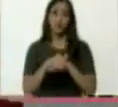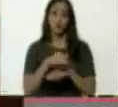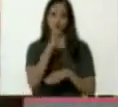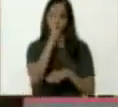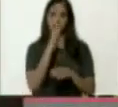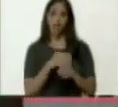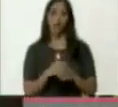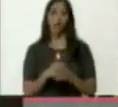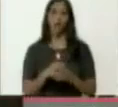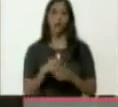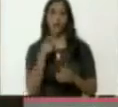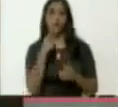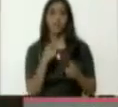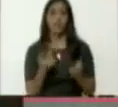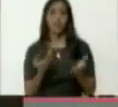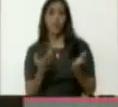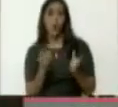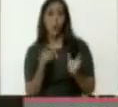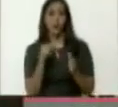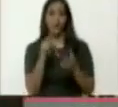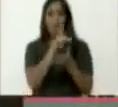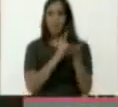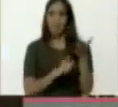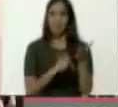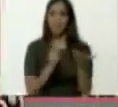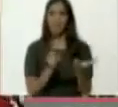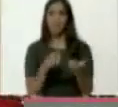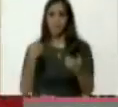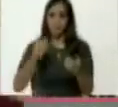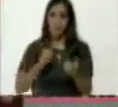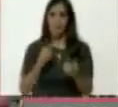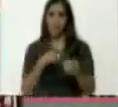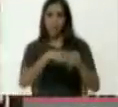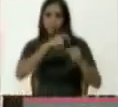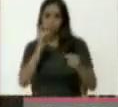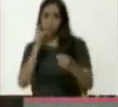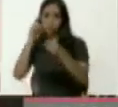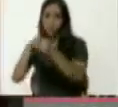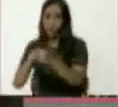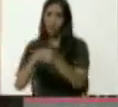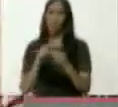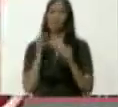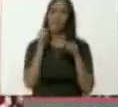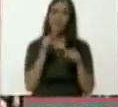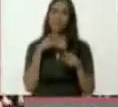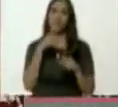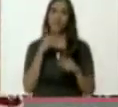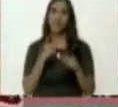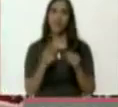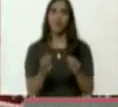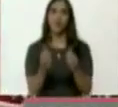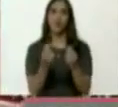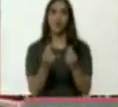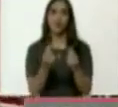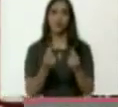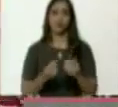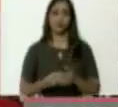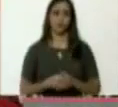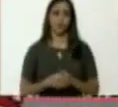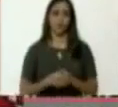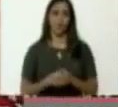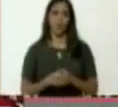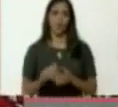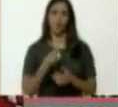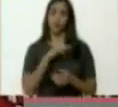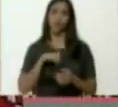Y que te dicen, bueno, para sacarte de tal lista, bueno, me puedes pagar tanto. Porque en eso se convirtió la política, en una agencia de extorsión. Que es lo que